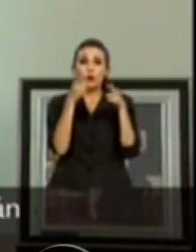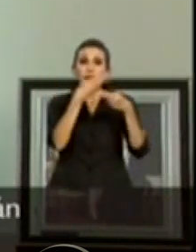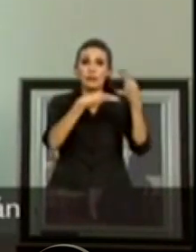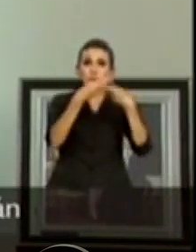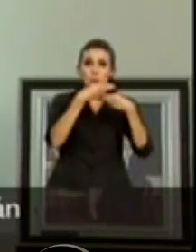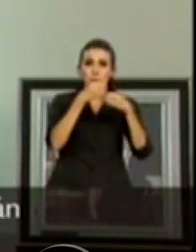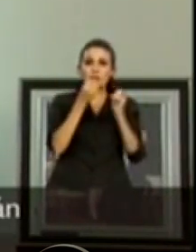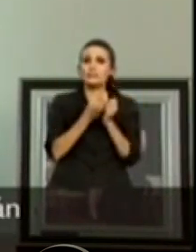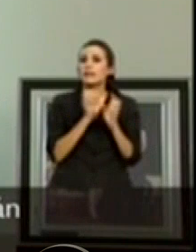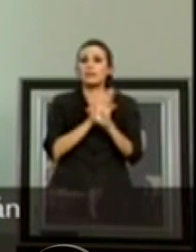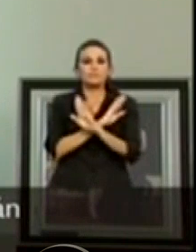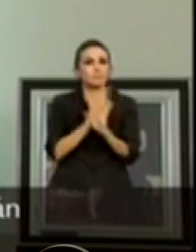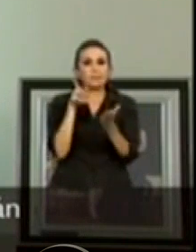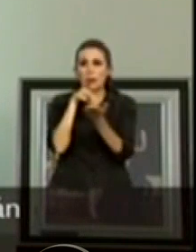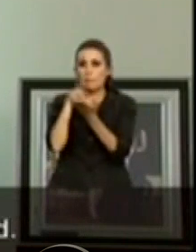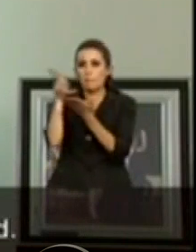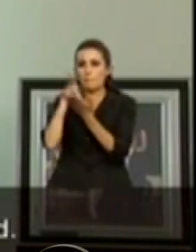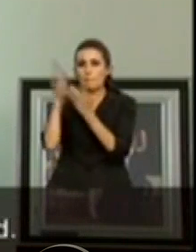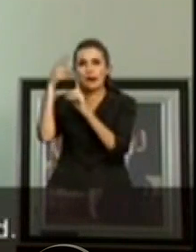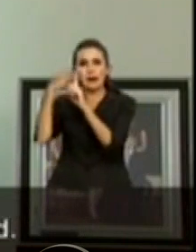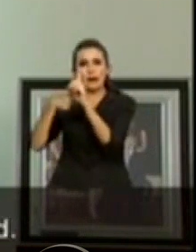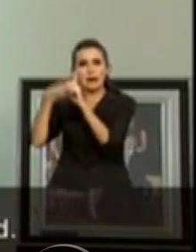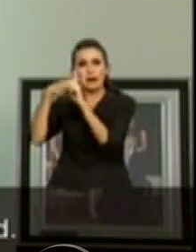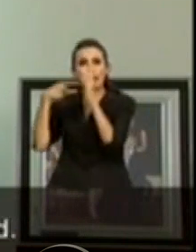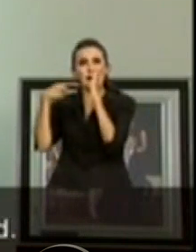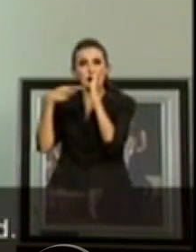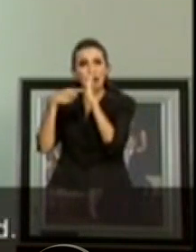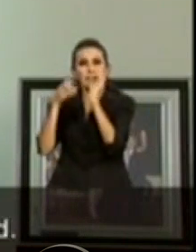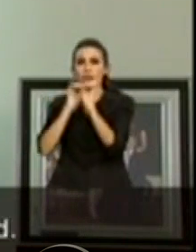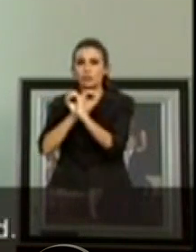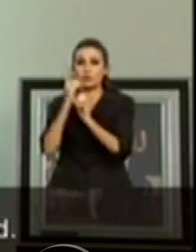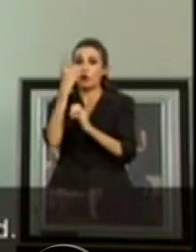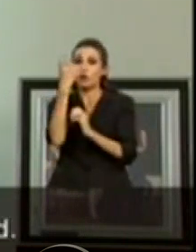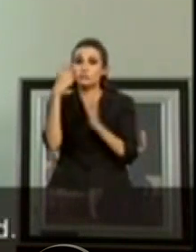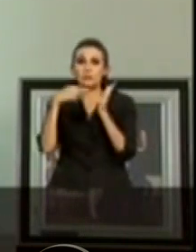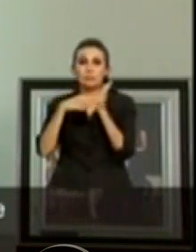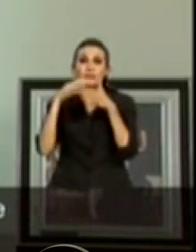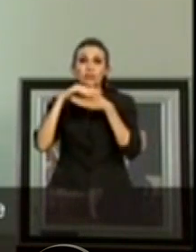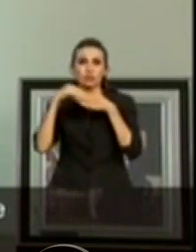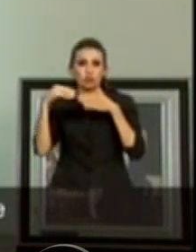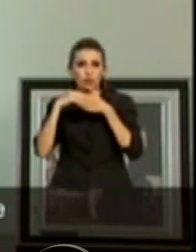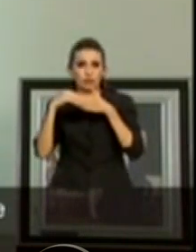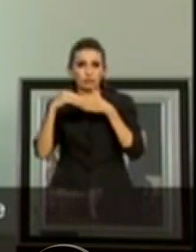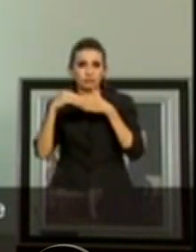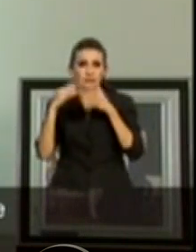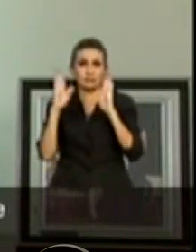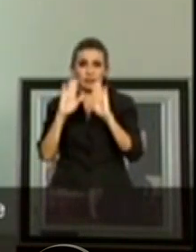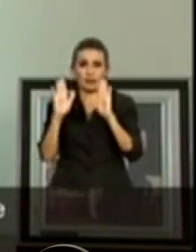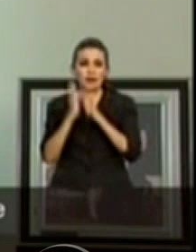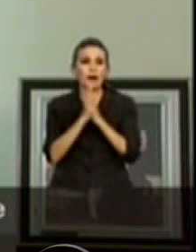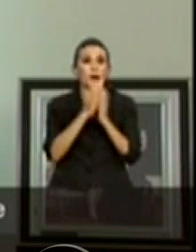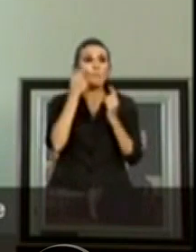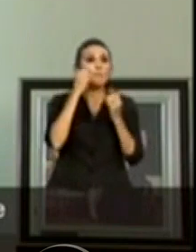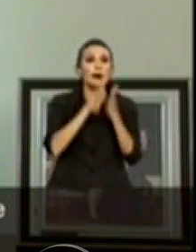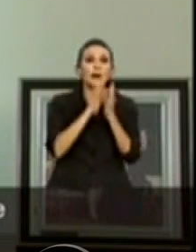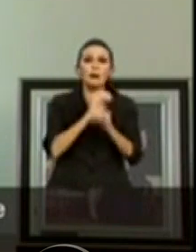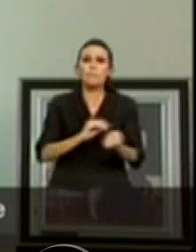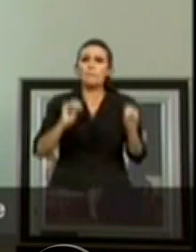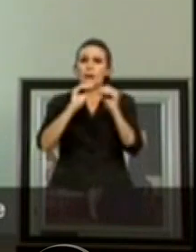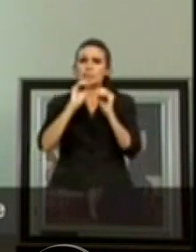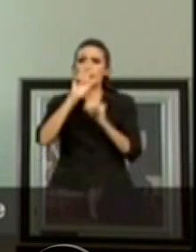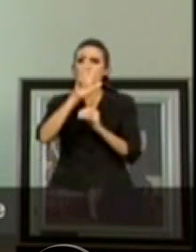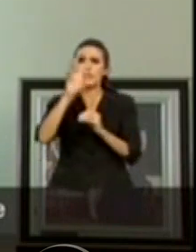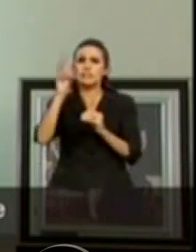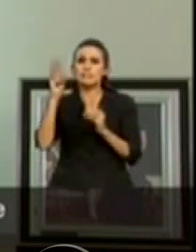de pagar el impuesto a la renta por sus primeros 11 mil dólares de utilidad. De esta manera, beneficiaremos a más de 36